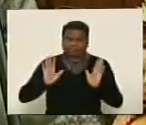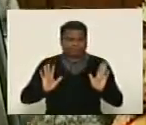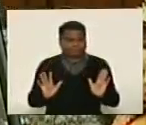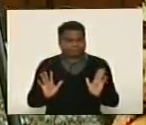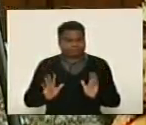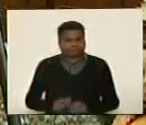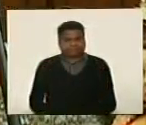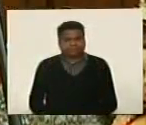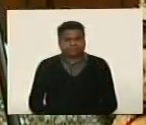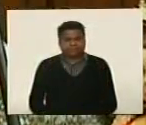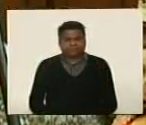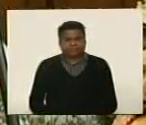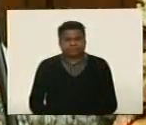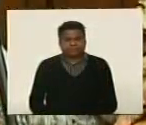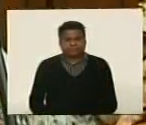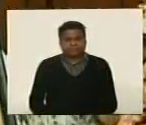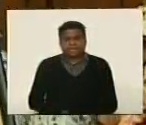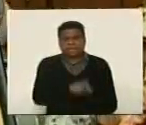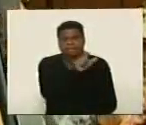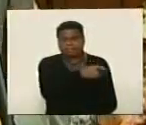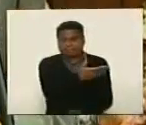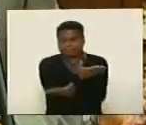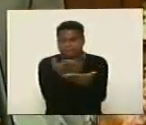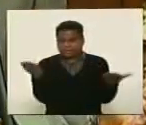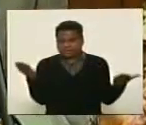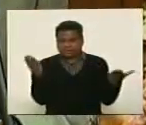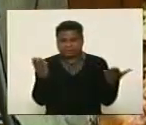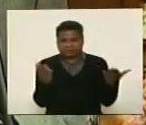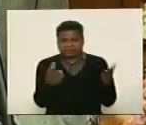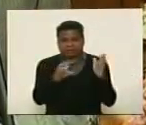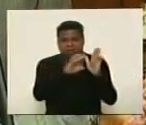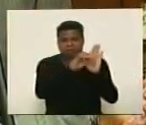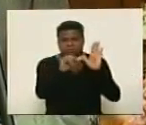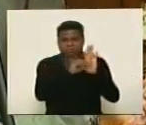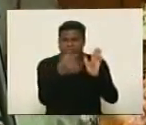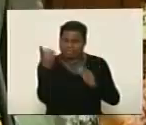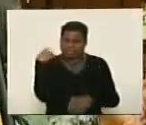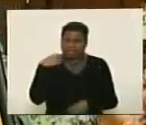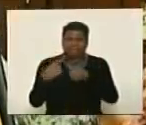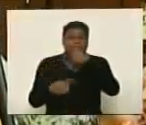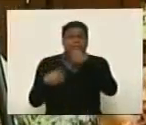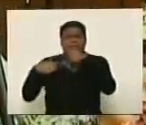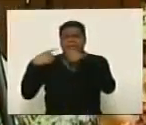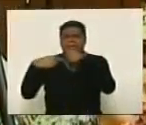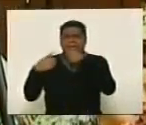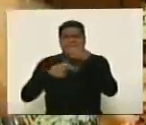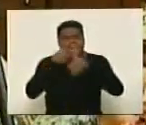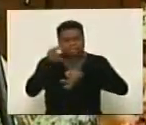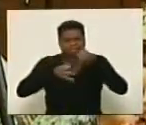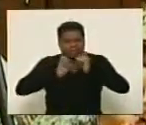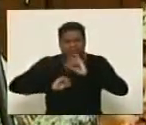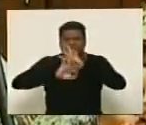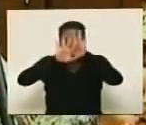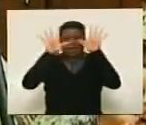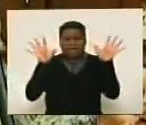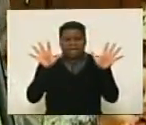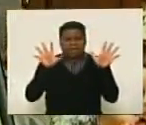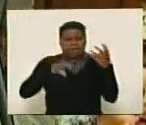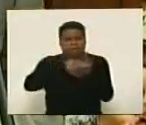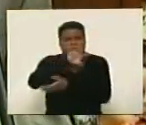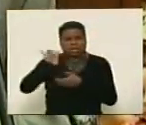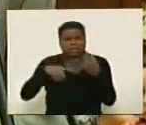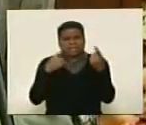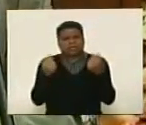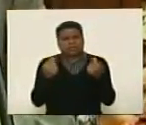Los compañeros constituyentes y las compañeras constituyentes que me antecedieron hablaron de la guerra económica,